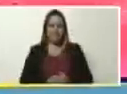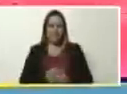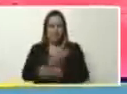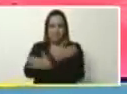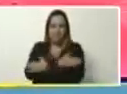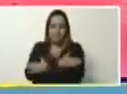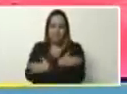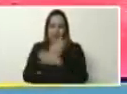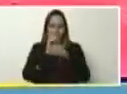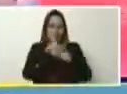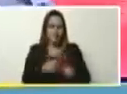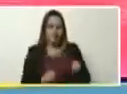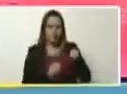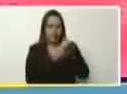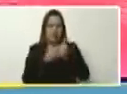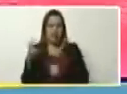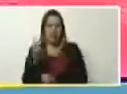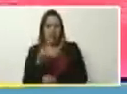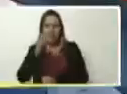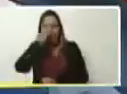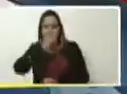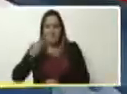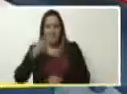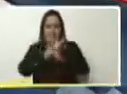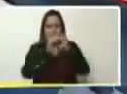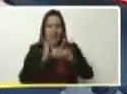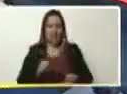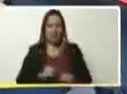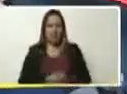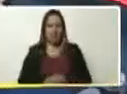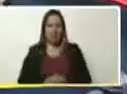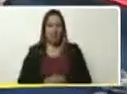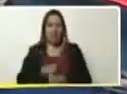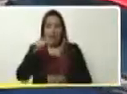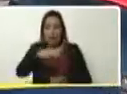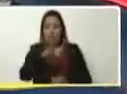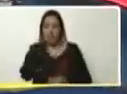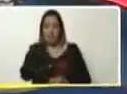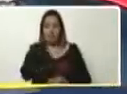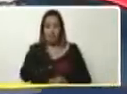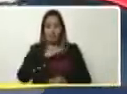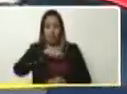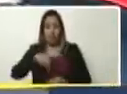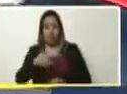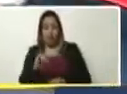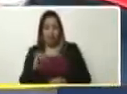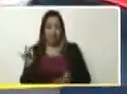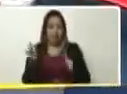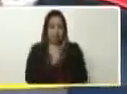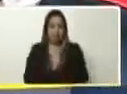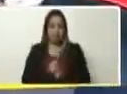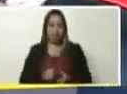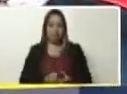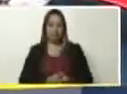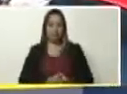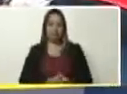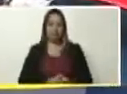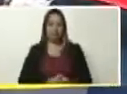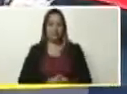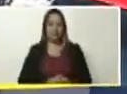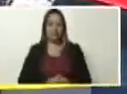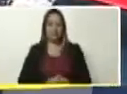abrazo, con solidaridad. La Venezuela bella y feliz. Esa es la que tenemos y es la que vamos a tener.